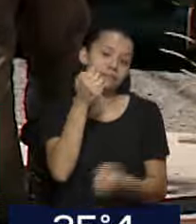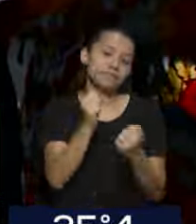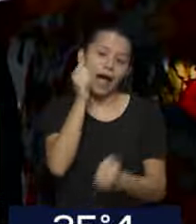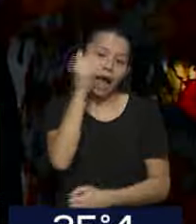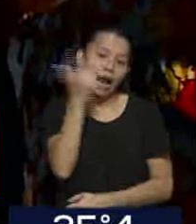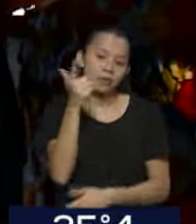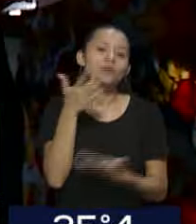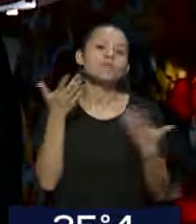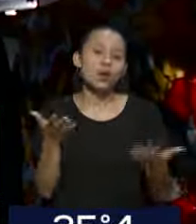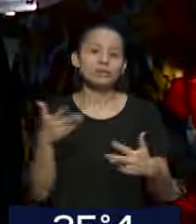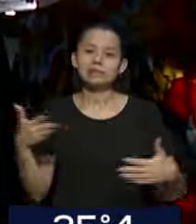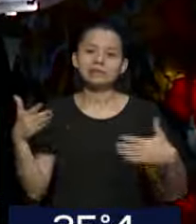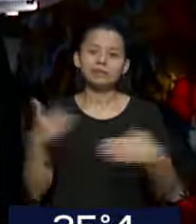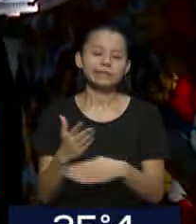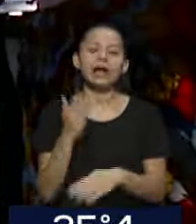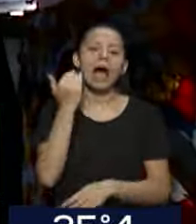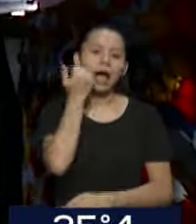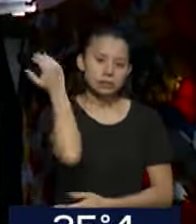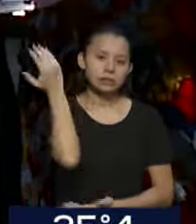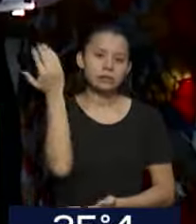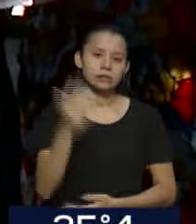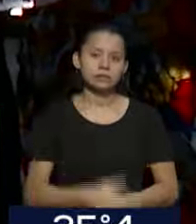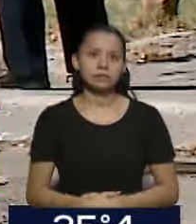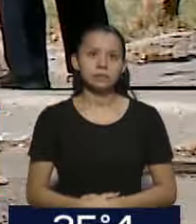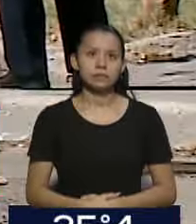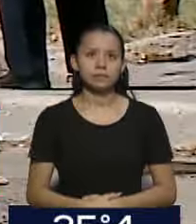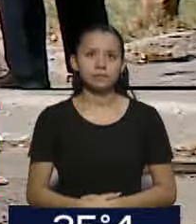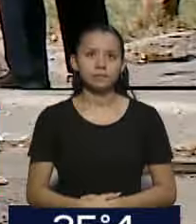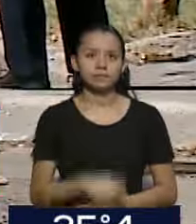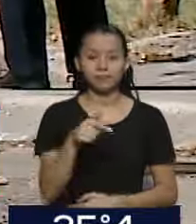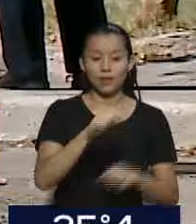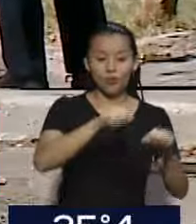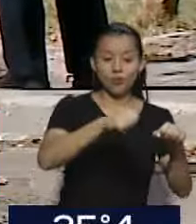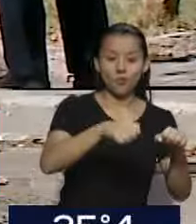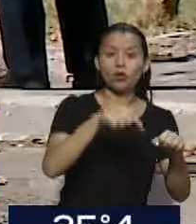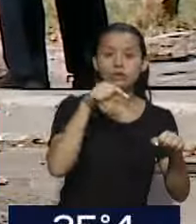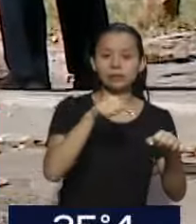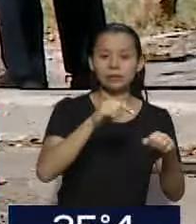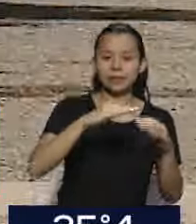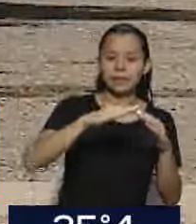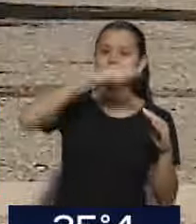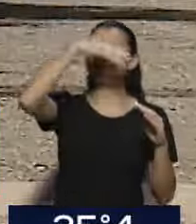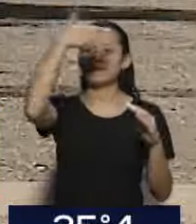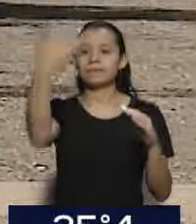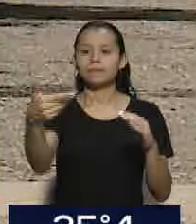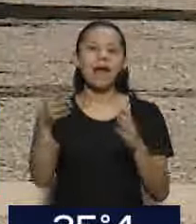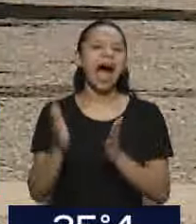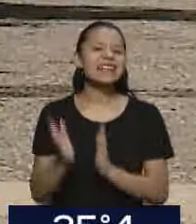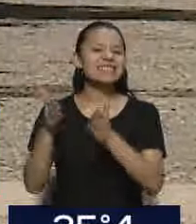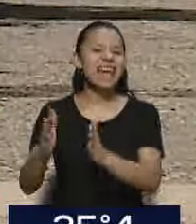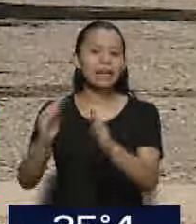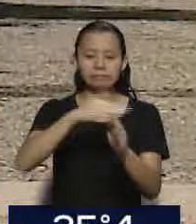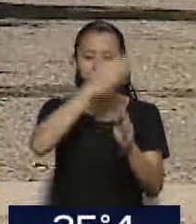lo que le termina provocando que el delivery termine volando hacia la acequia y ahí